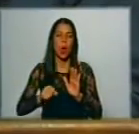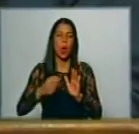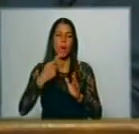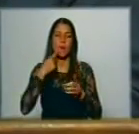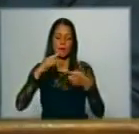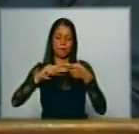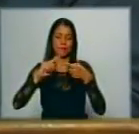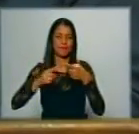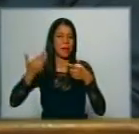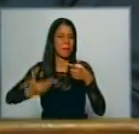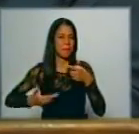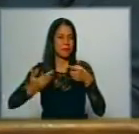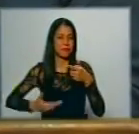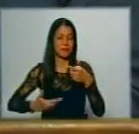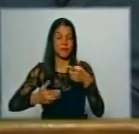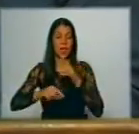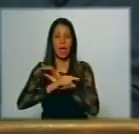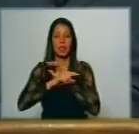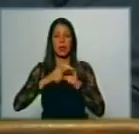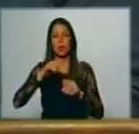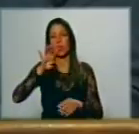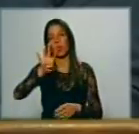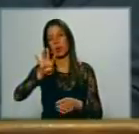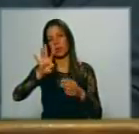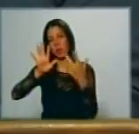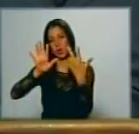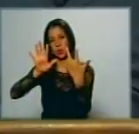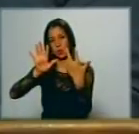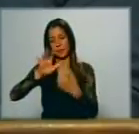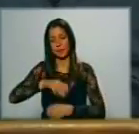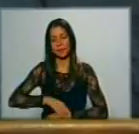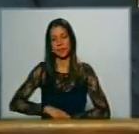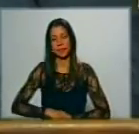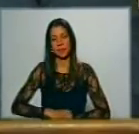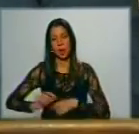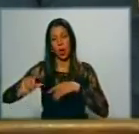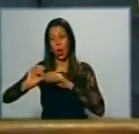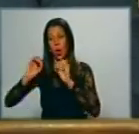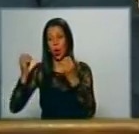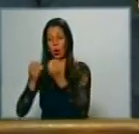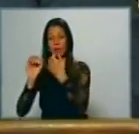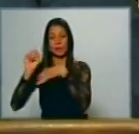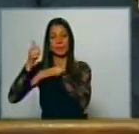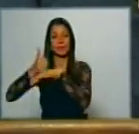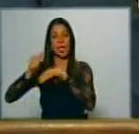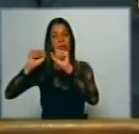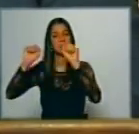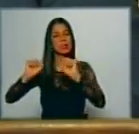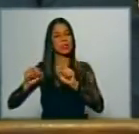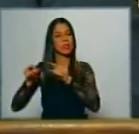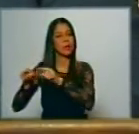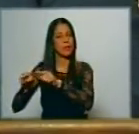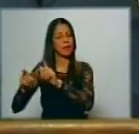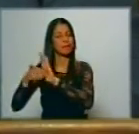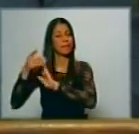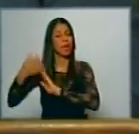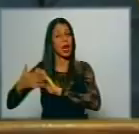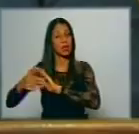priorizados. Artículo 48. El órgano rector del Sistema de Defensa de los